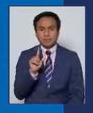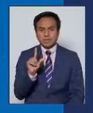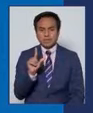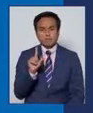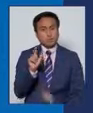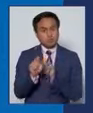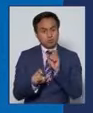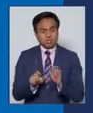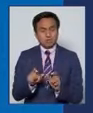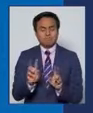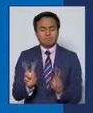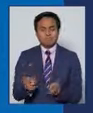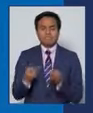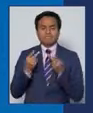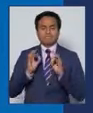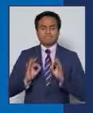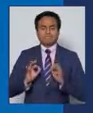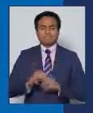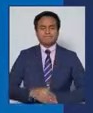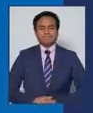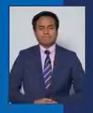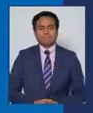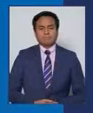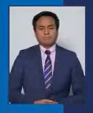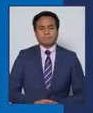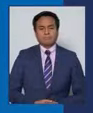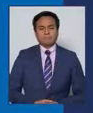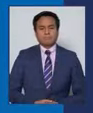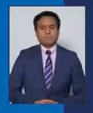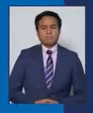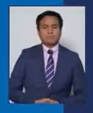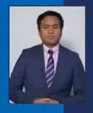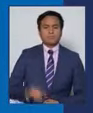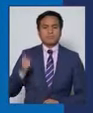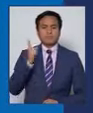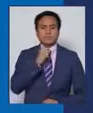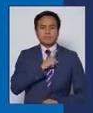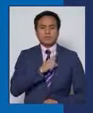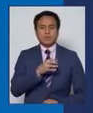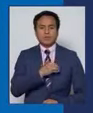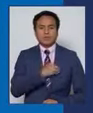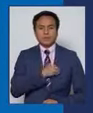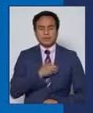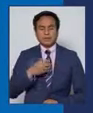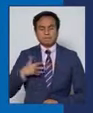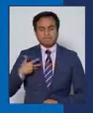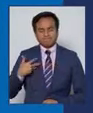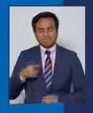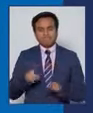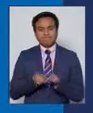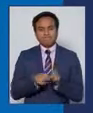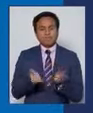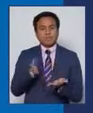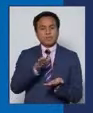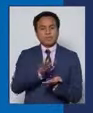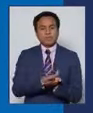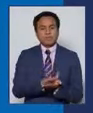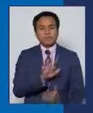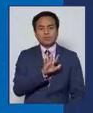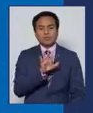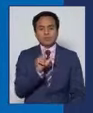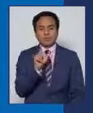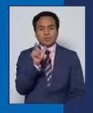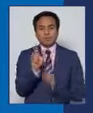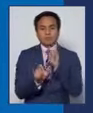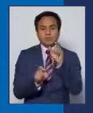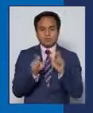42.727 se han recuperado. En último lugar, queremos lamentar el fallecimiento de